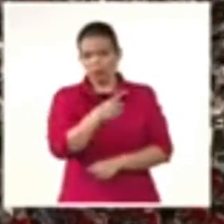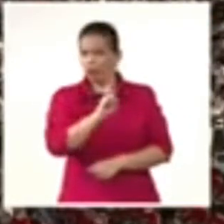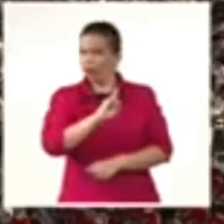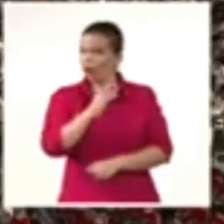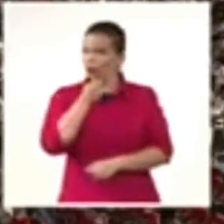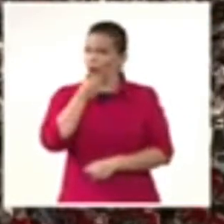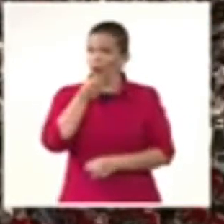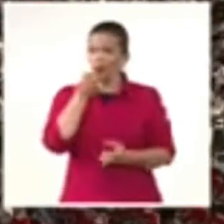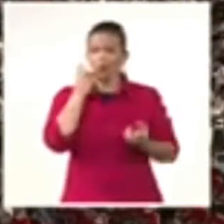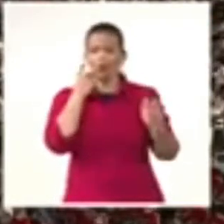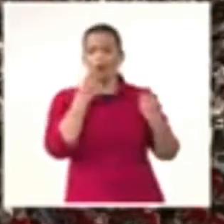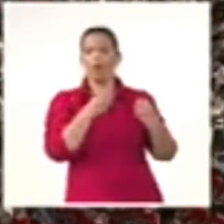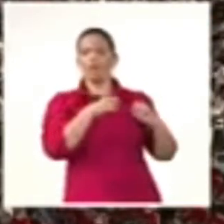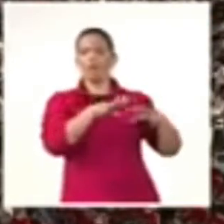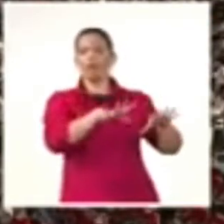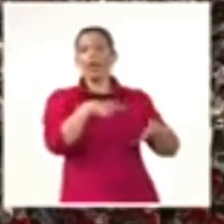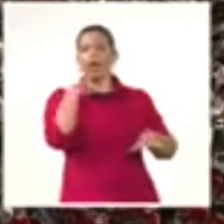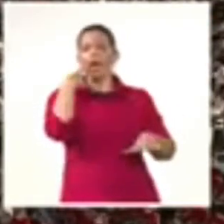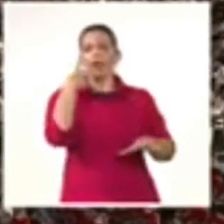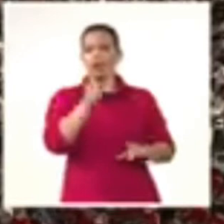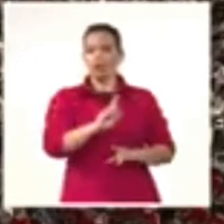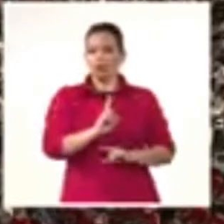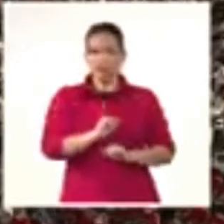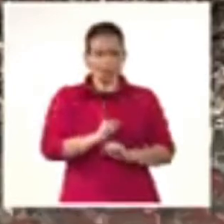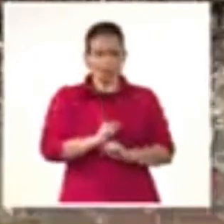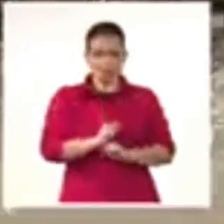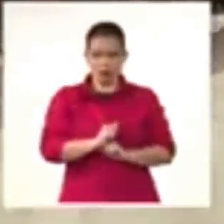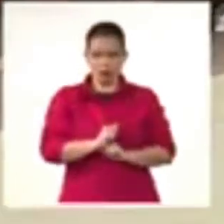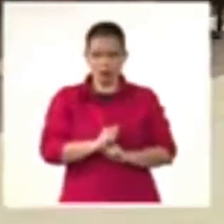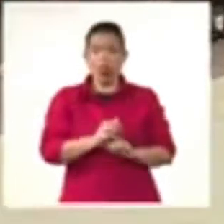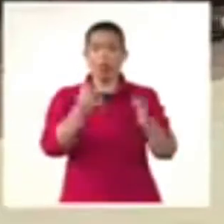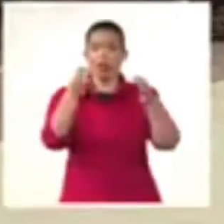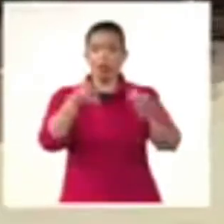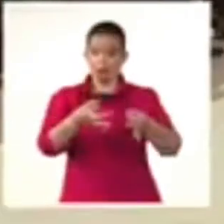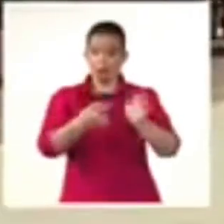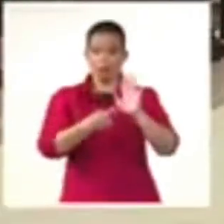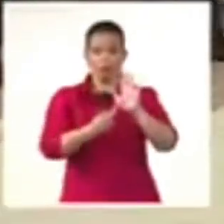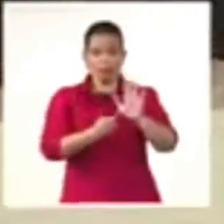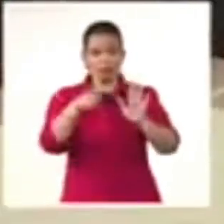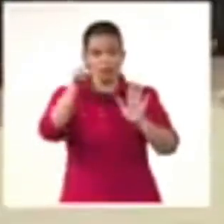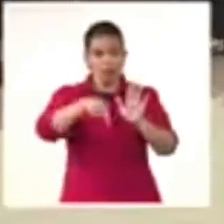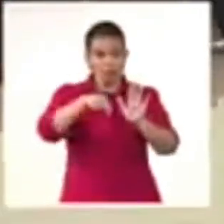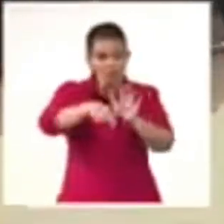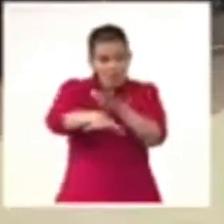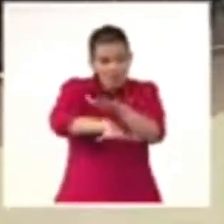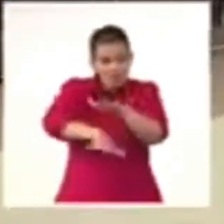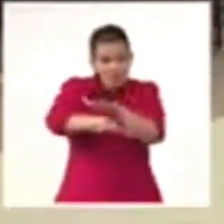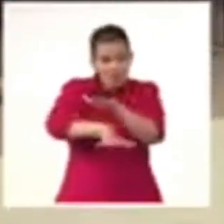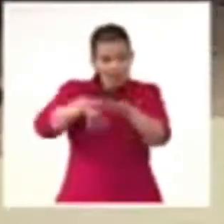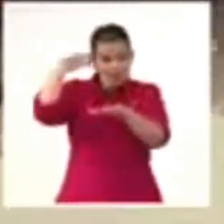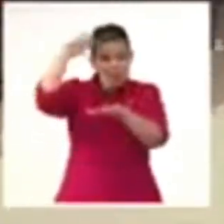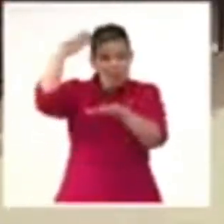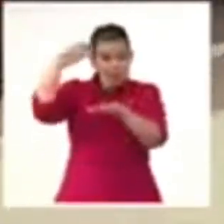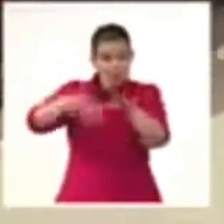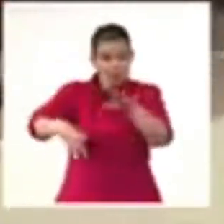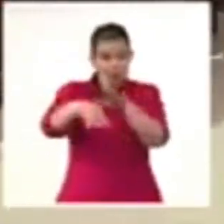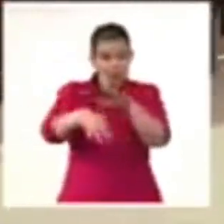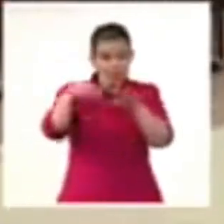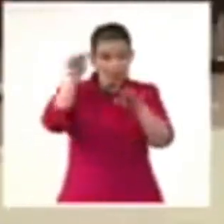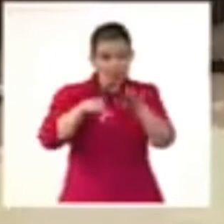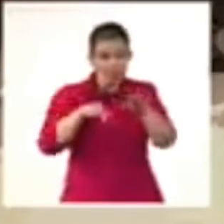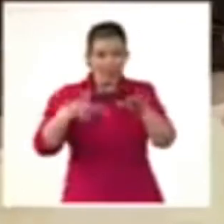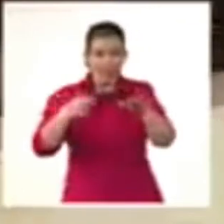dejarla en el discurso. Es un hecho que allí donde los gobiernos locales descuidan el control imprescindible